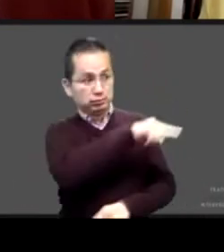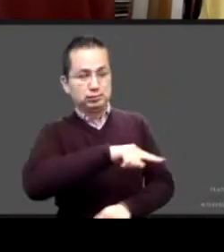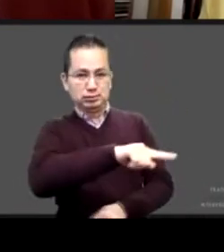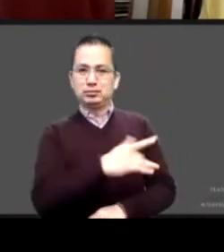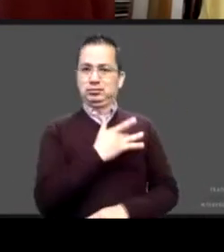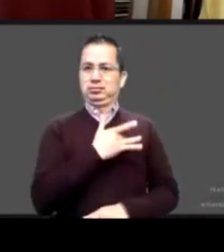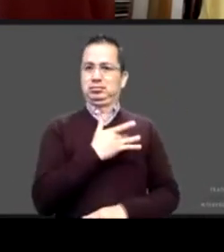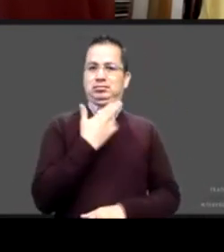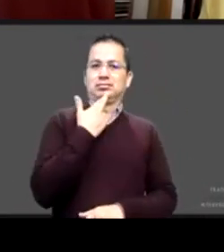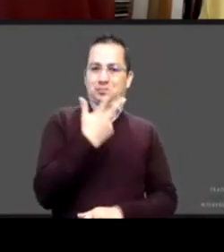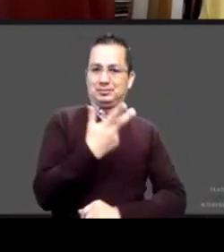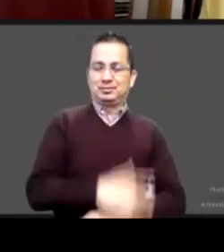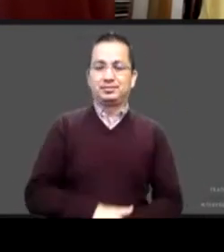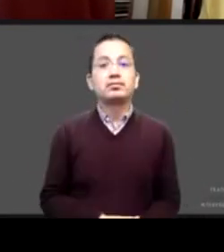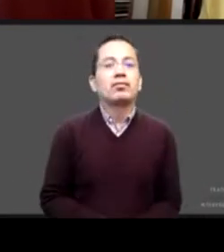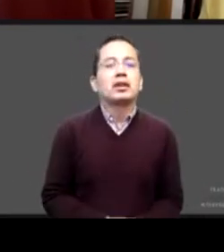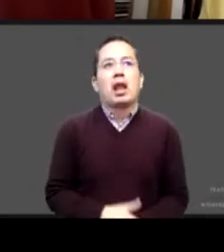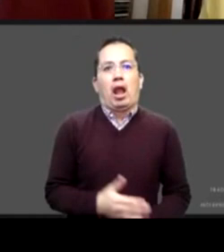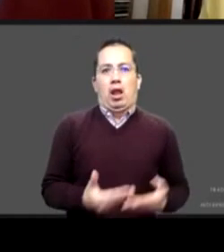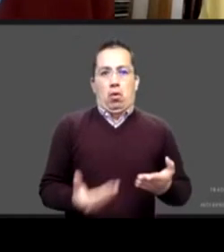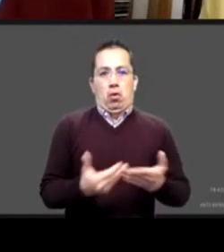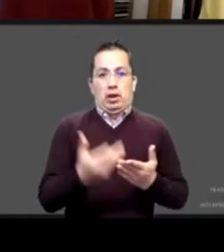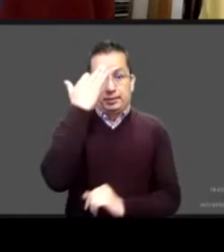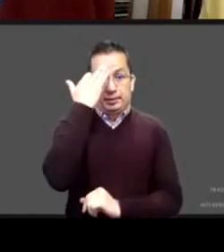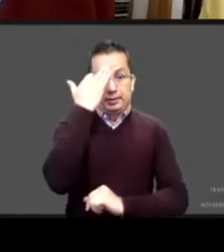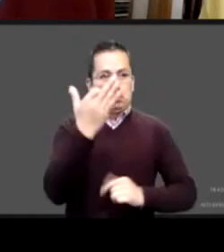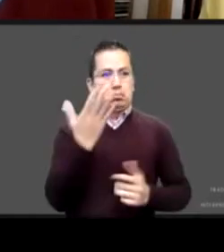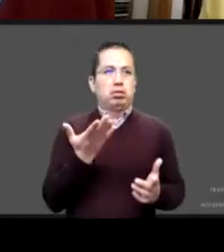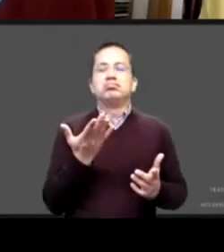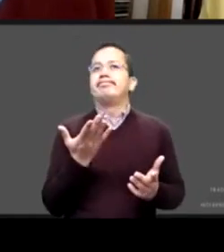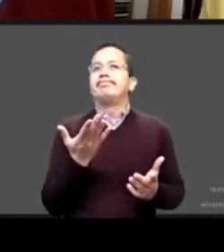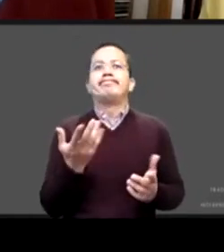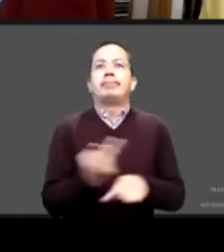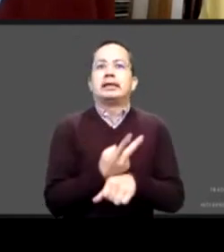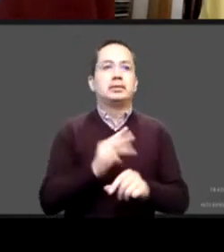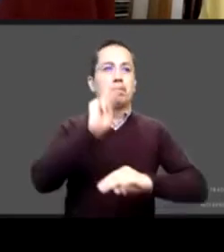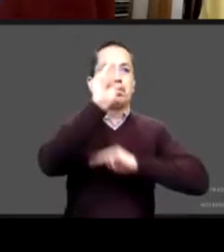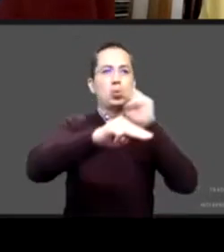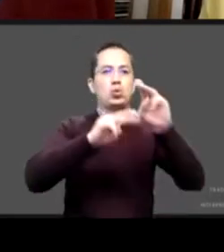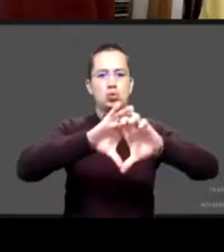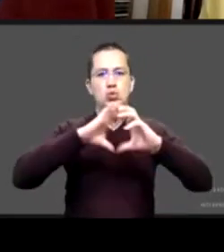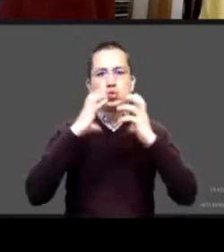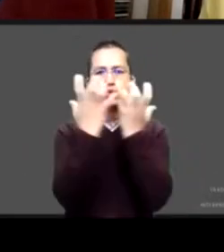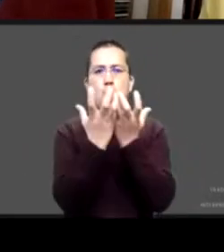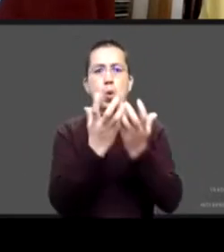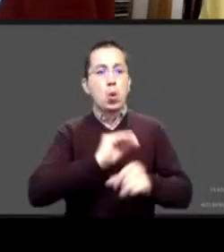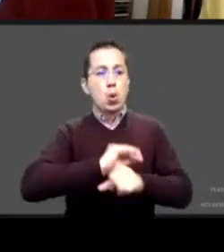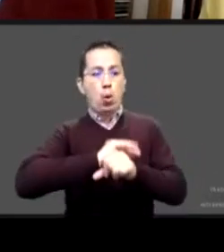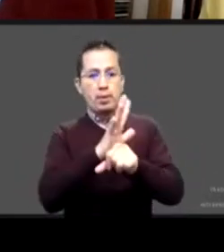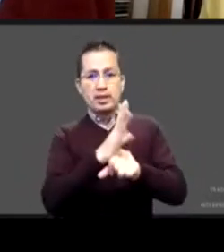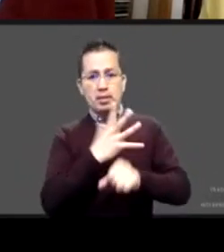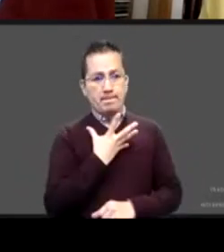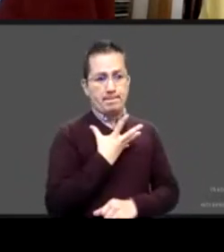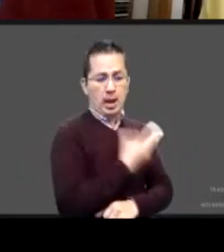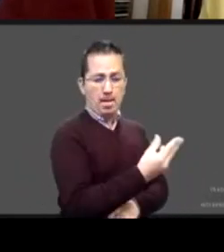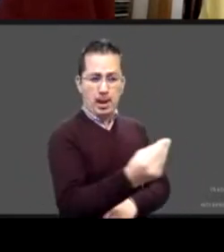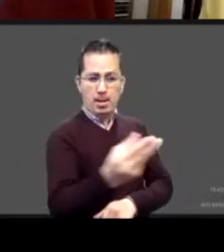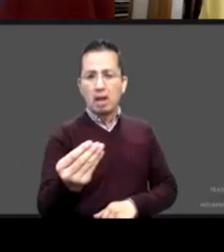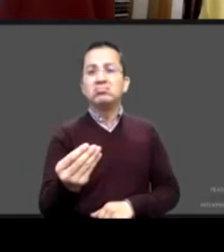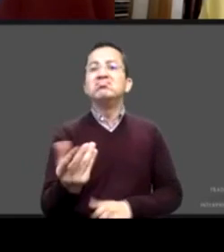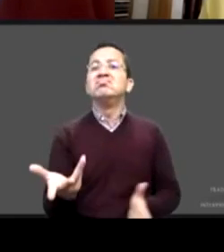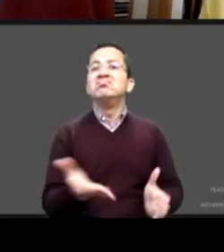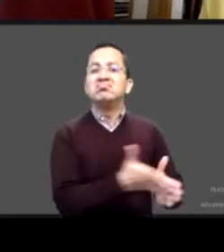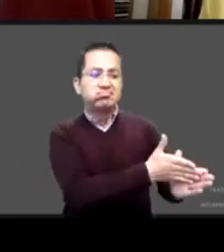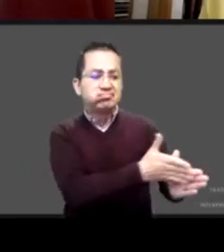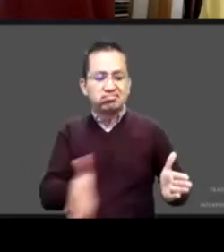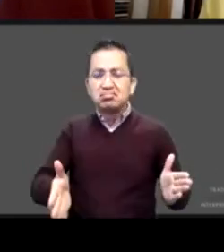situación de pandemia mundial? Bueno, entendemos que uno de los desafíos